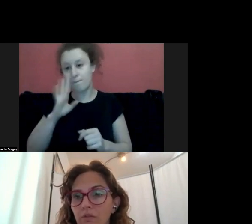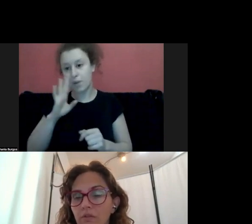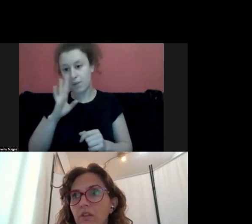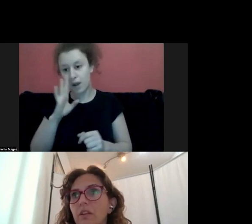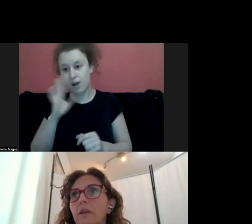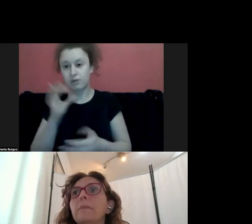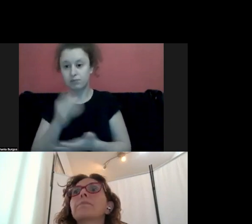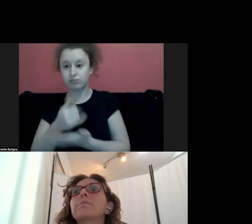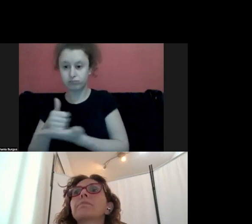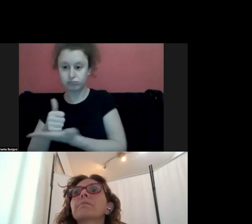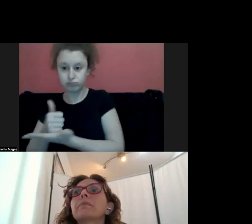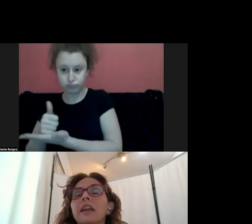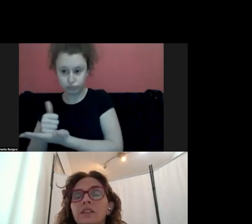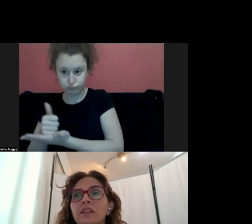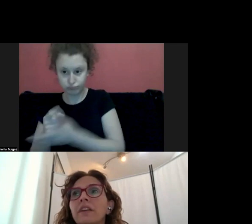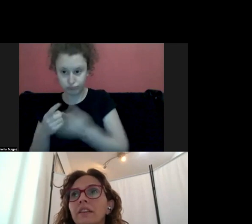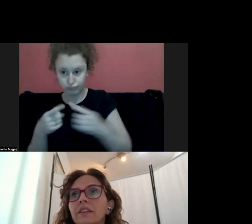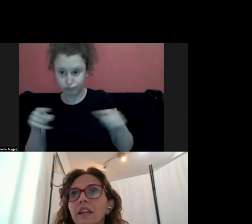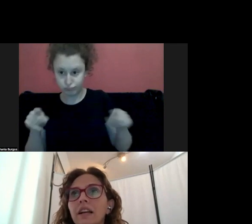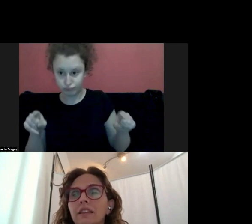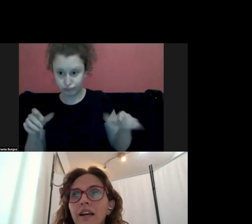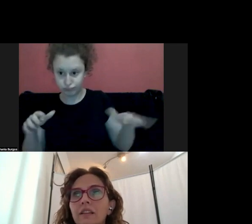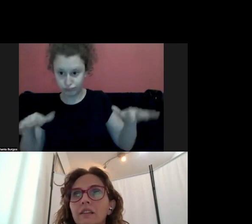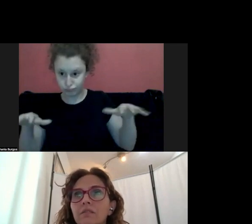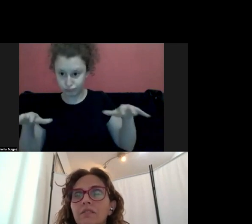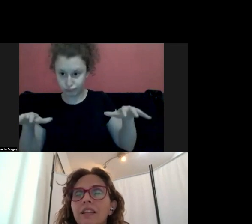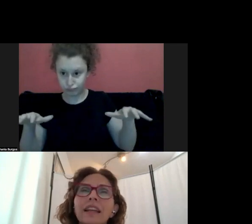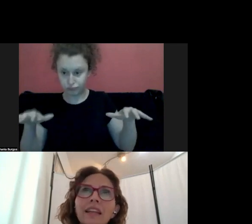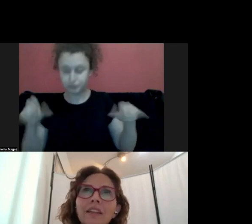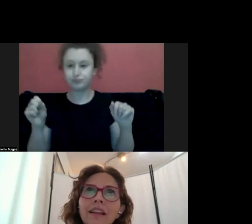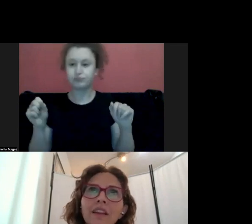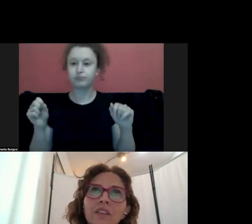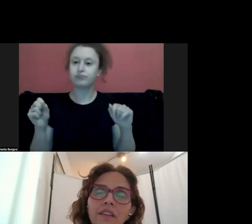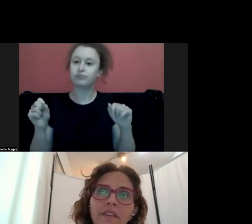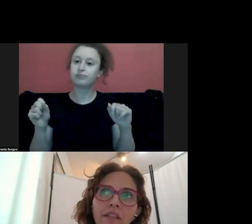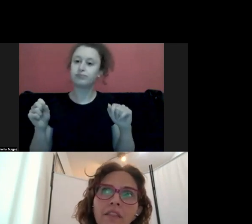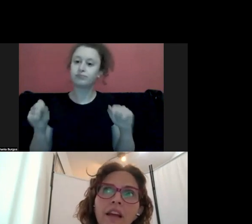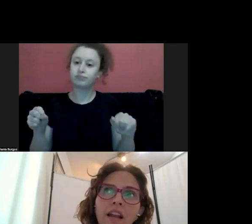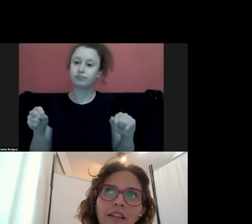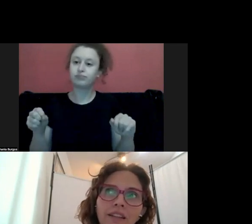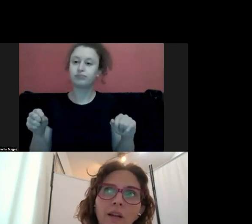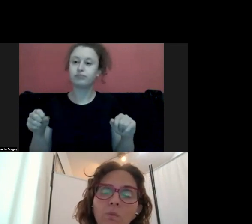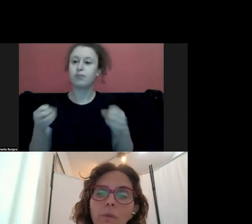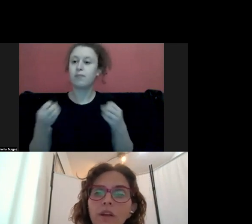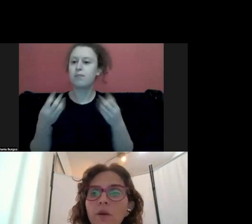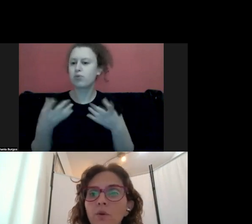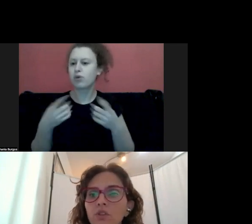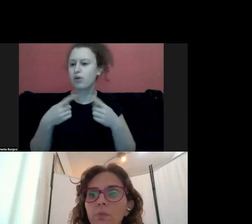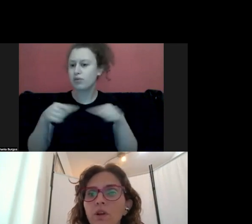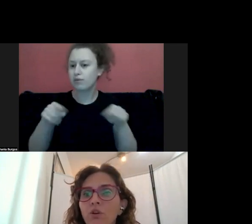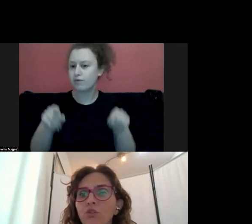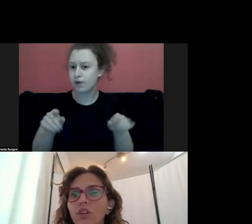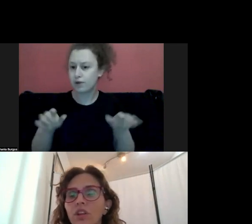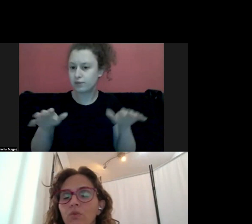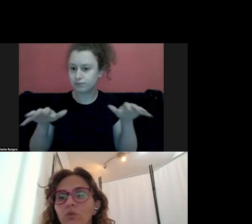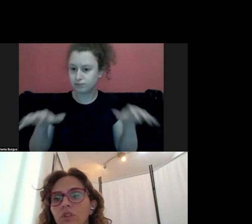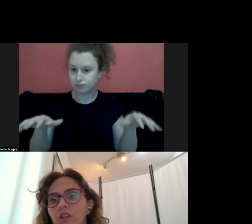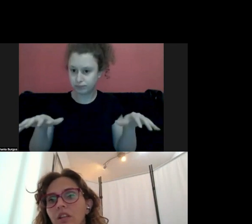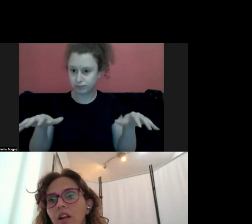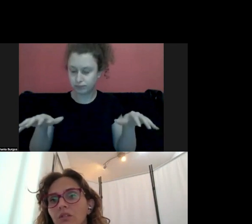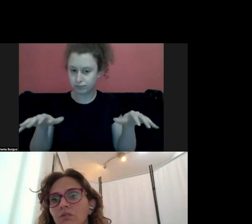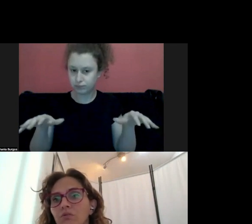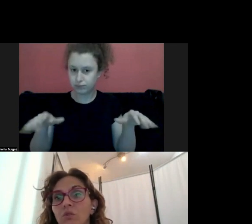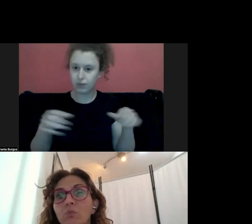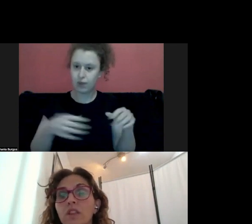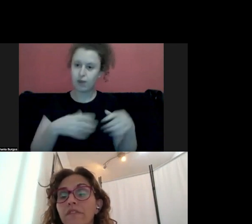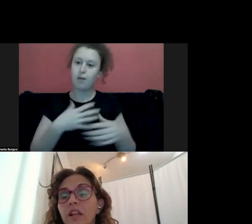bebé? ¿Es diferente lactar? ¿En qué se diferencia lactar a un bebé neurotípico de un